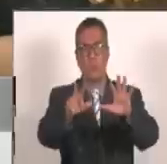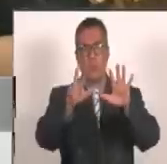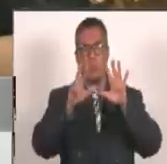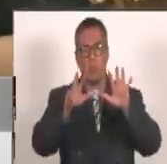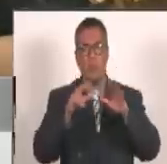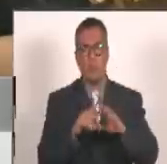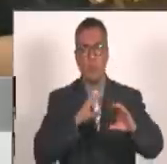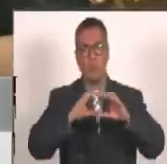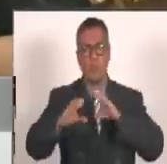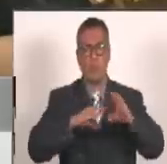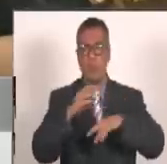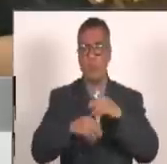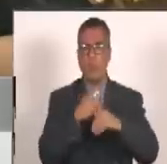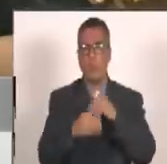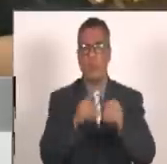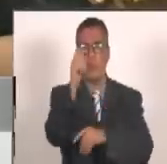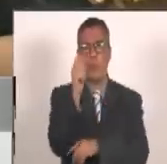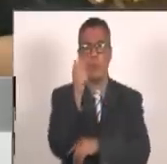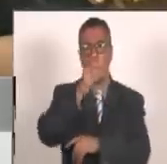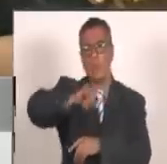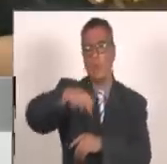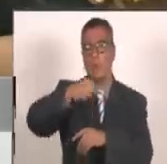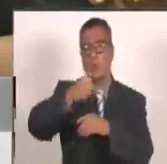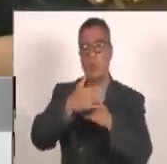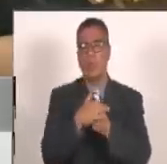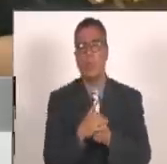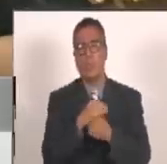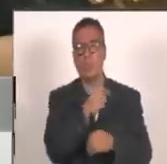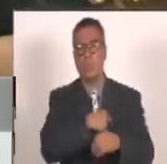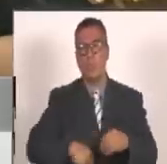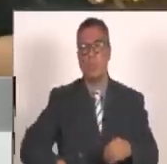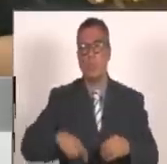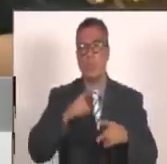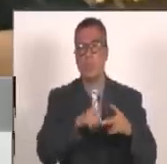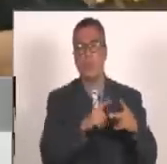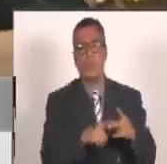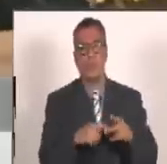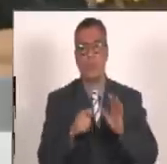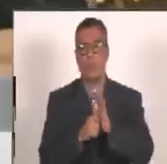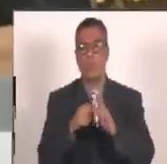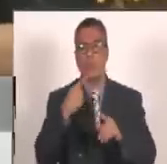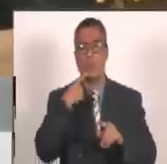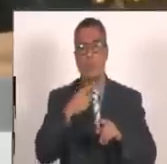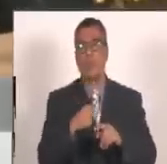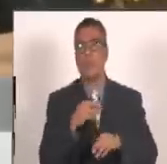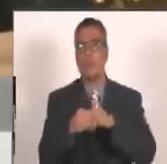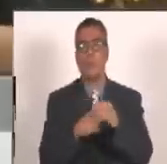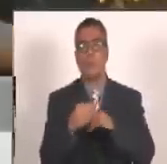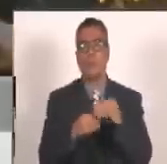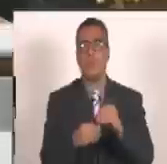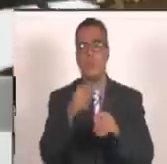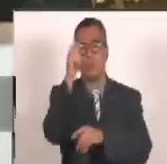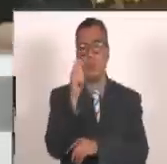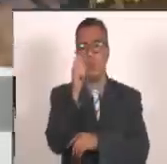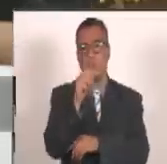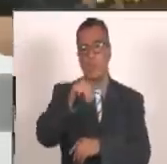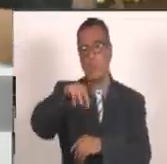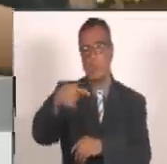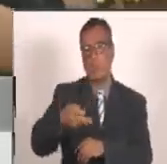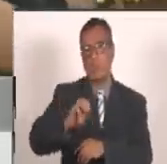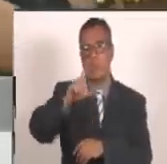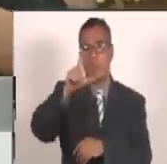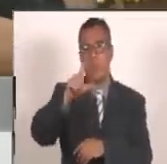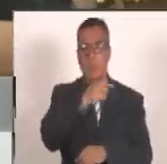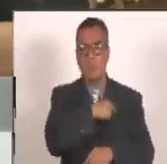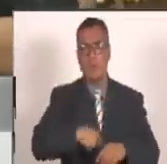8. Comunicación dirigida al diputado Jorge Rodríguez Gómez, presidente de la Asamblea Nacional, suscrita por los diputados Miguel